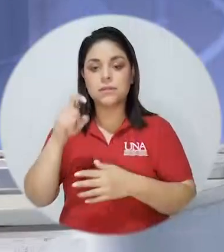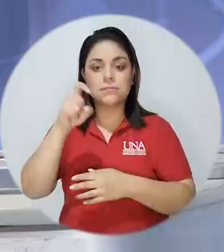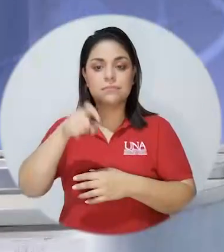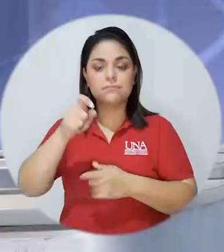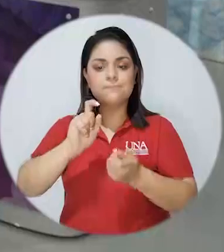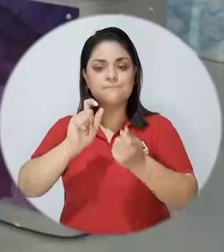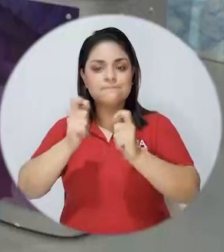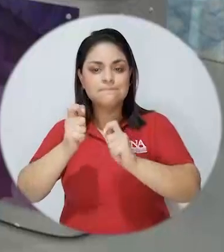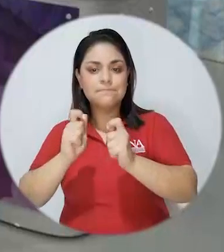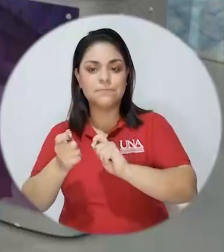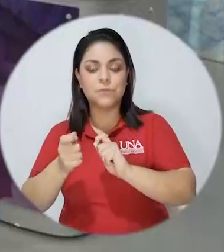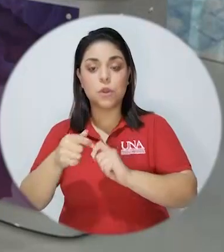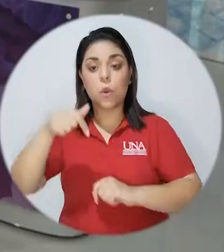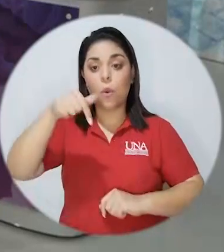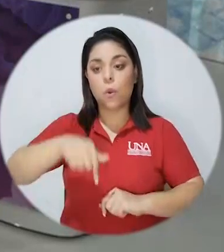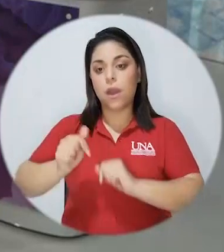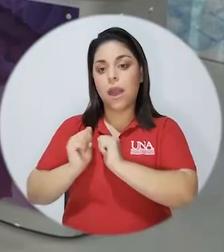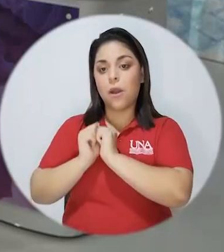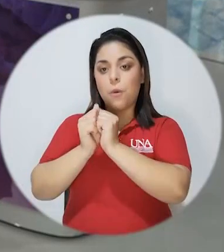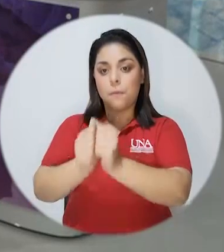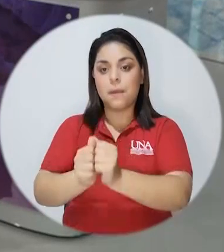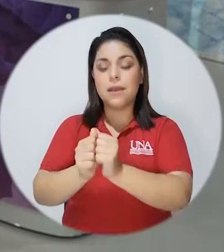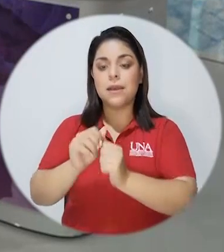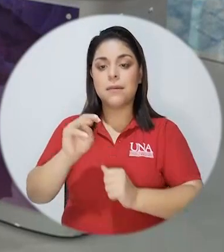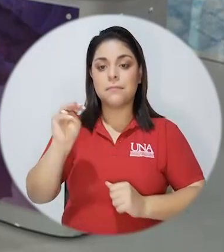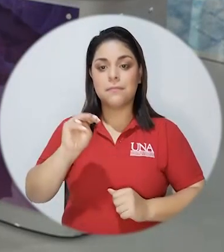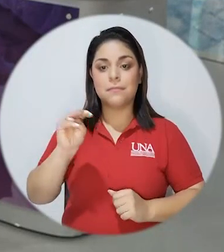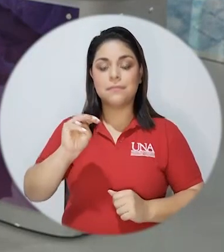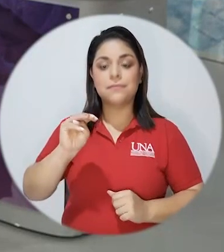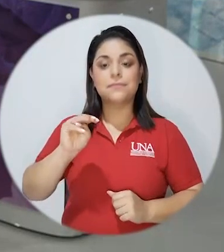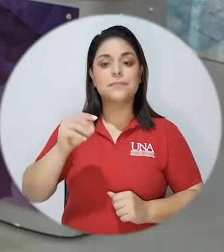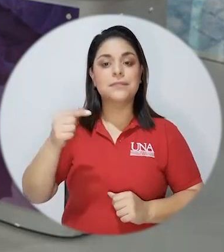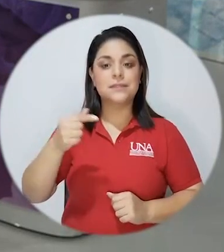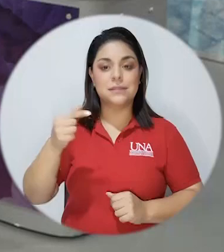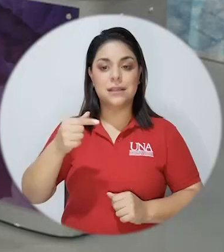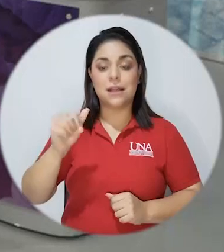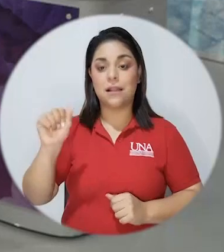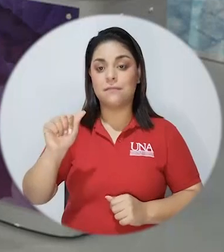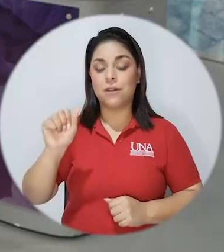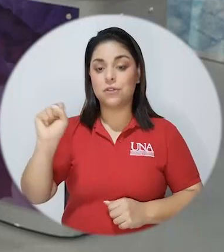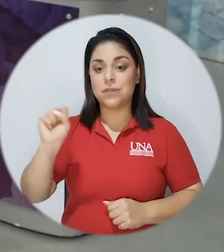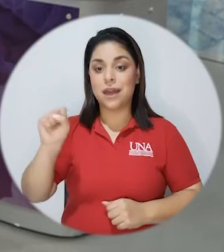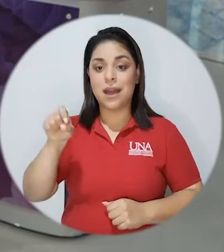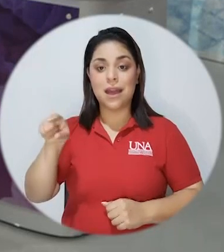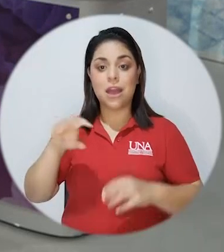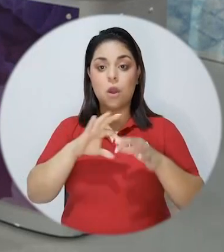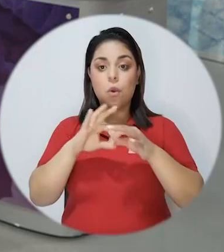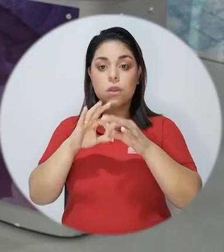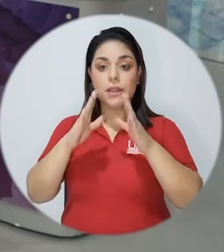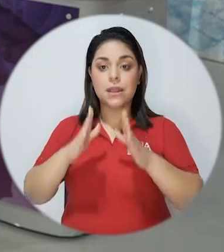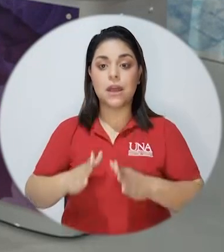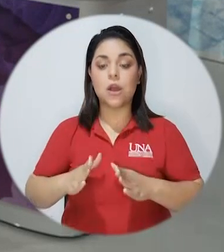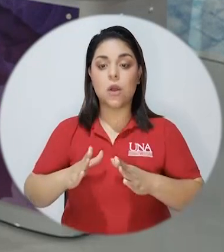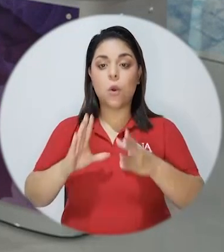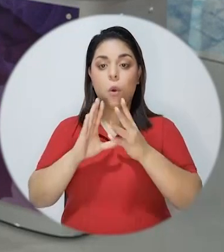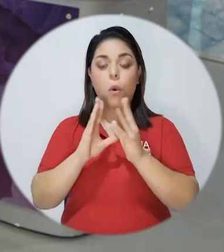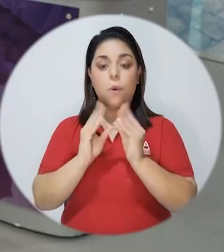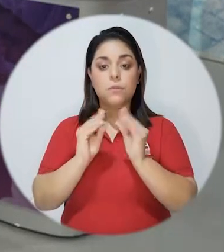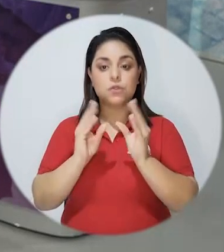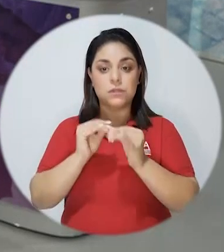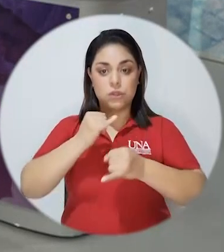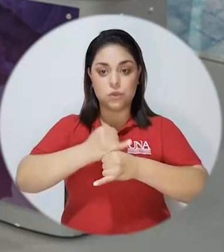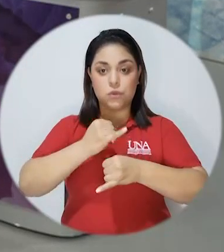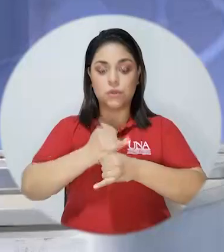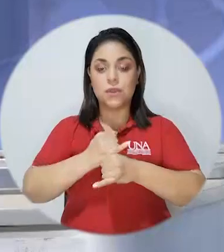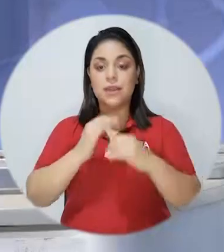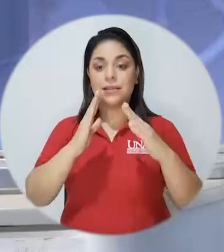algunos ajustes. Para hablar de ese tema nos acompaña Marley Gisette Alfaro Salas, quien es la coordinadora de la Comisión Institucional de